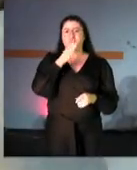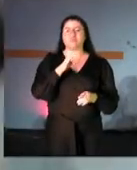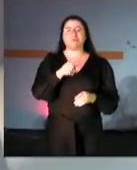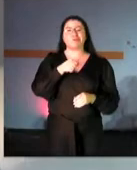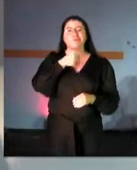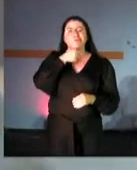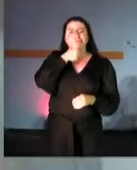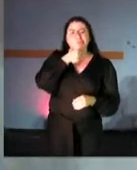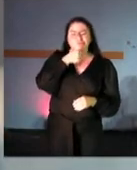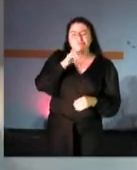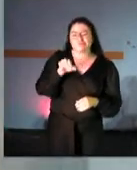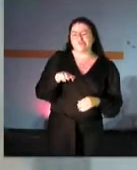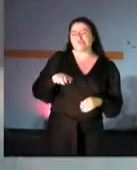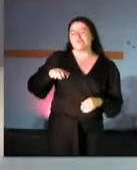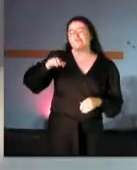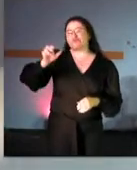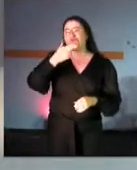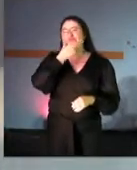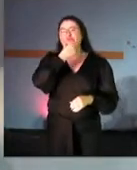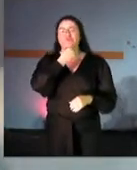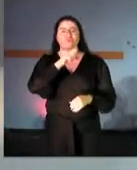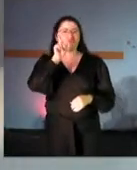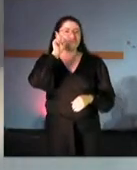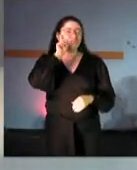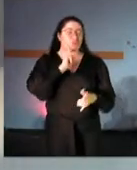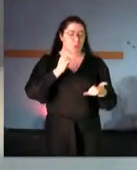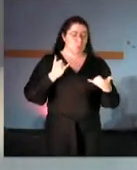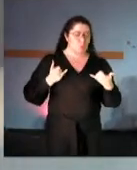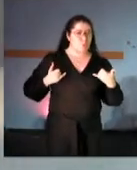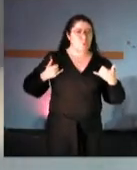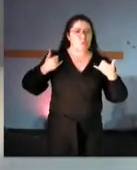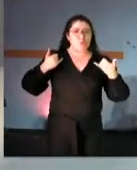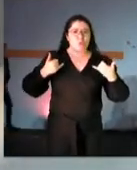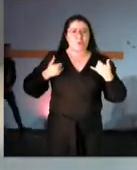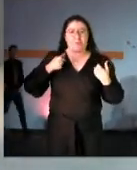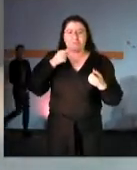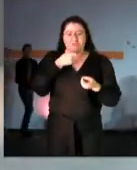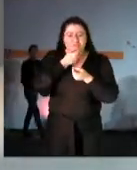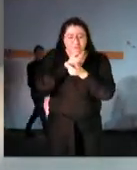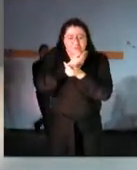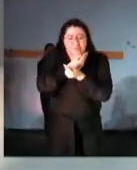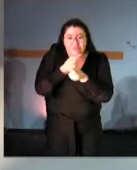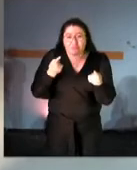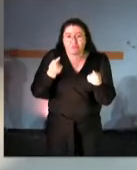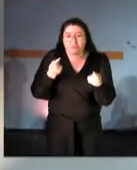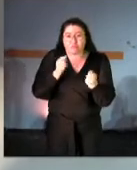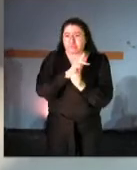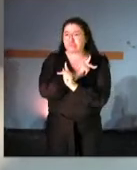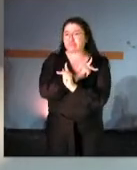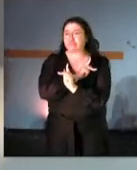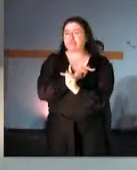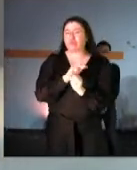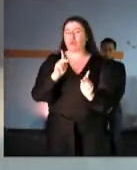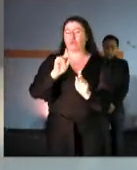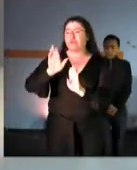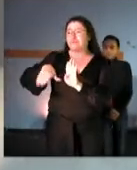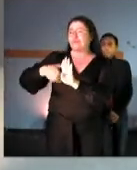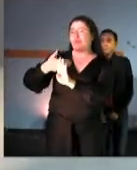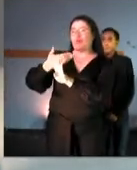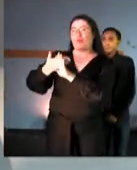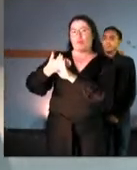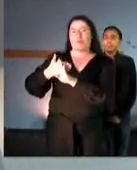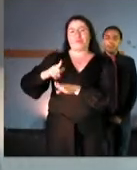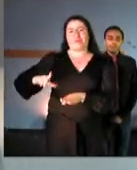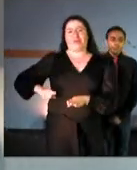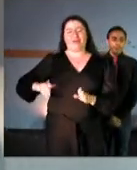ancianos y ancianas, hombres y mujeres, jovencitos y jovencitas y hasta niños y niñas, contra un ejército